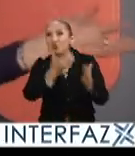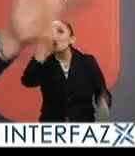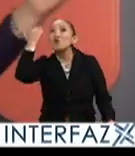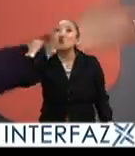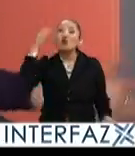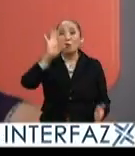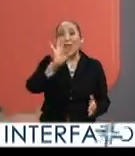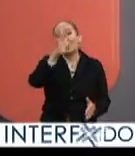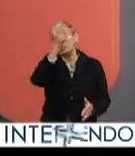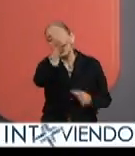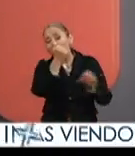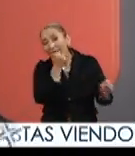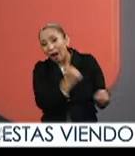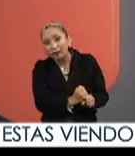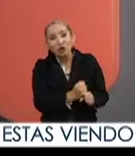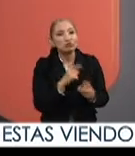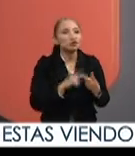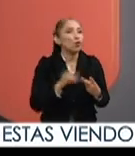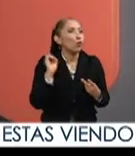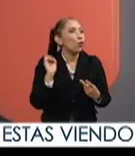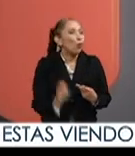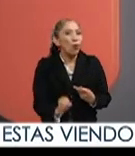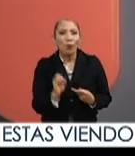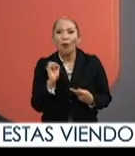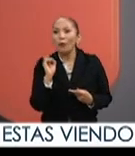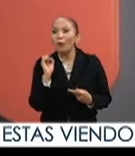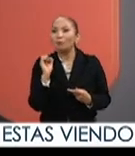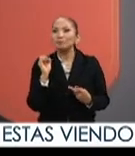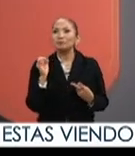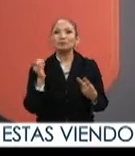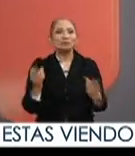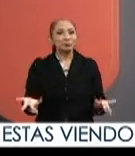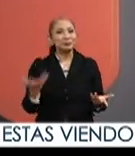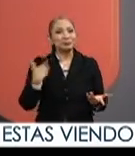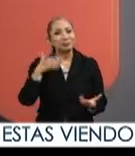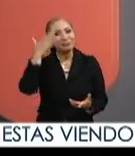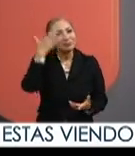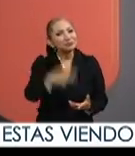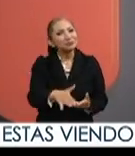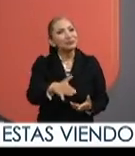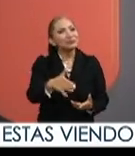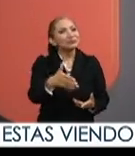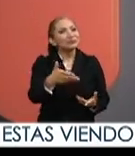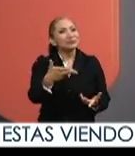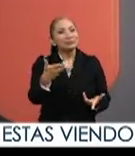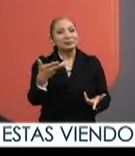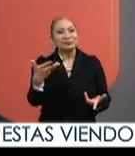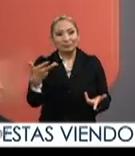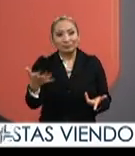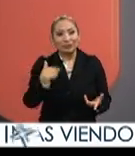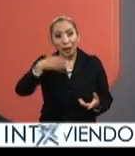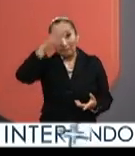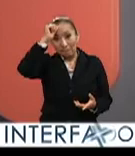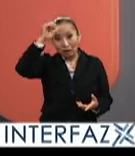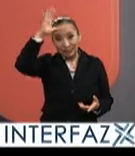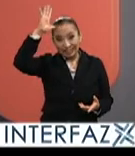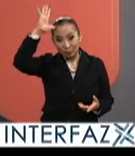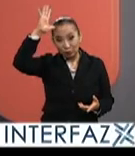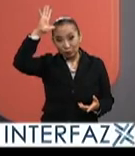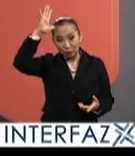hace 40 o 50 años, o que se enteren que